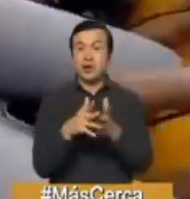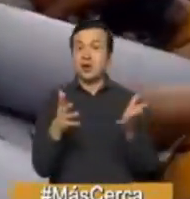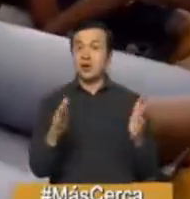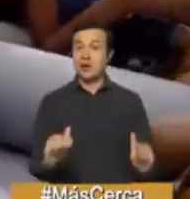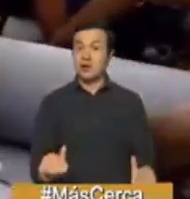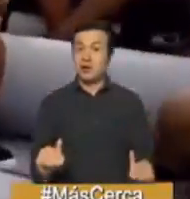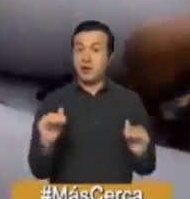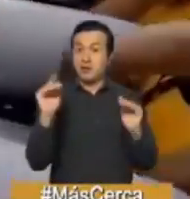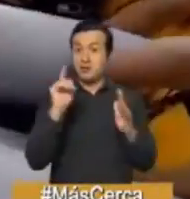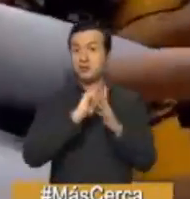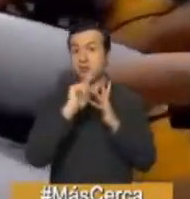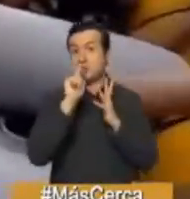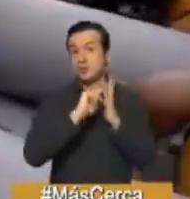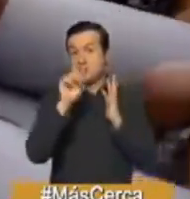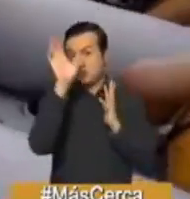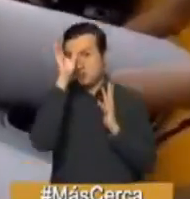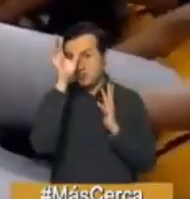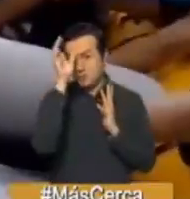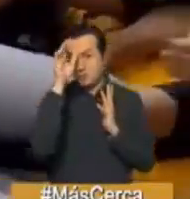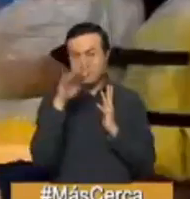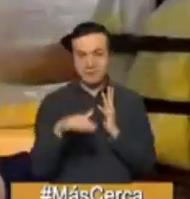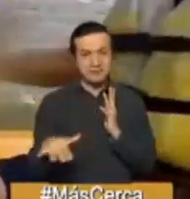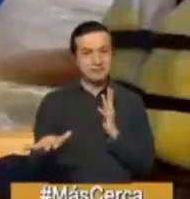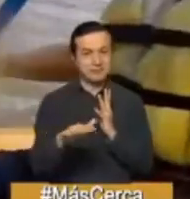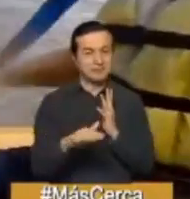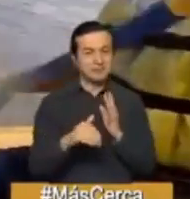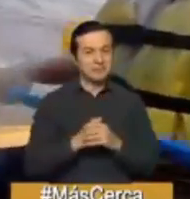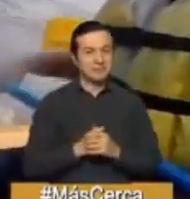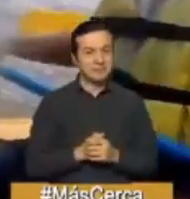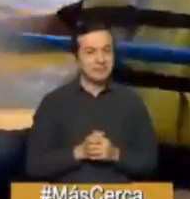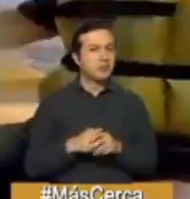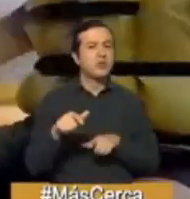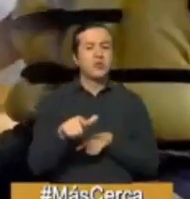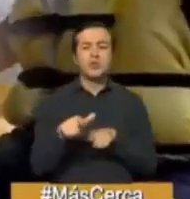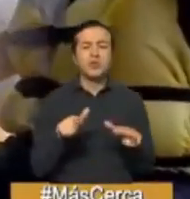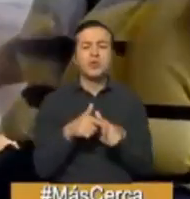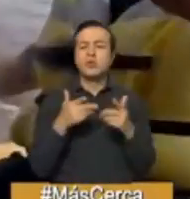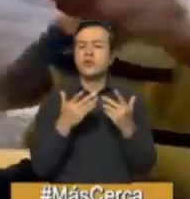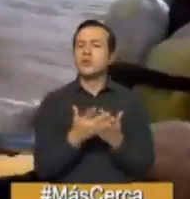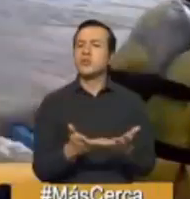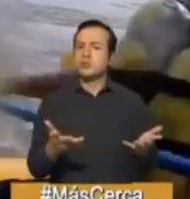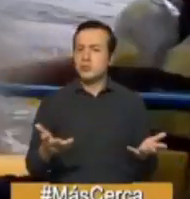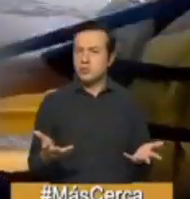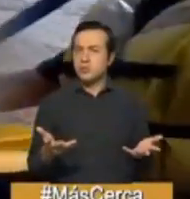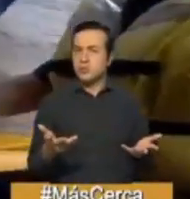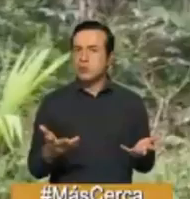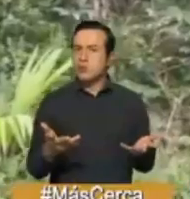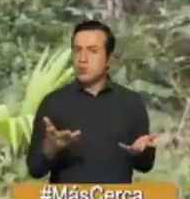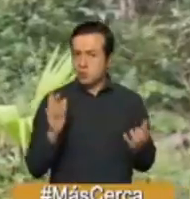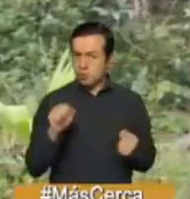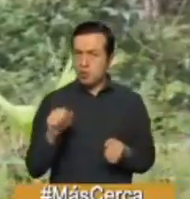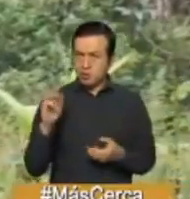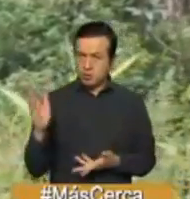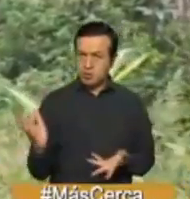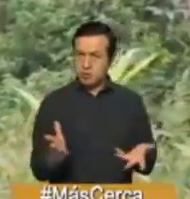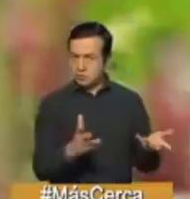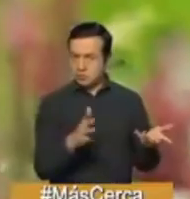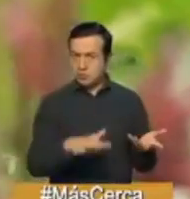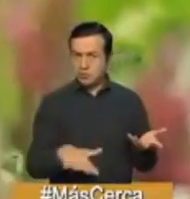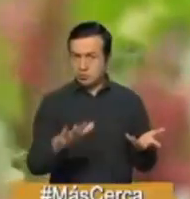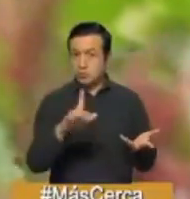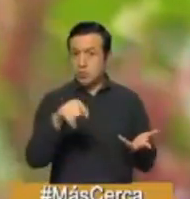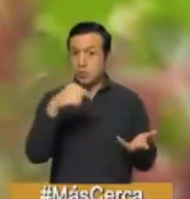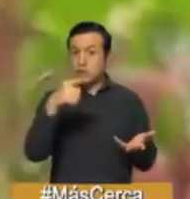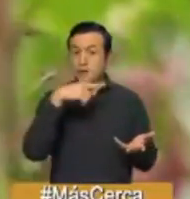de biodiversidad y cultura. Este sitio es un lugar que no puede perderse de conocer en este